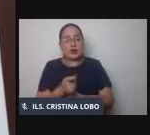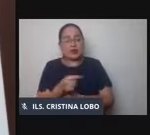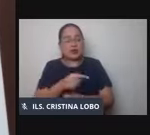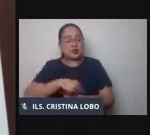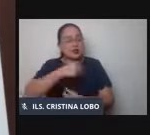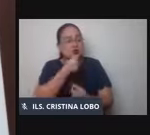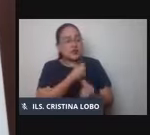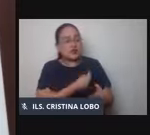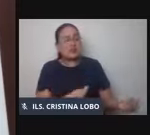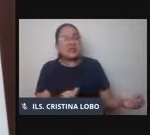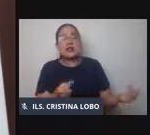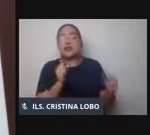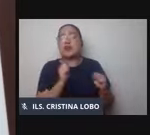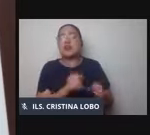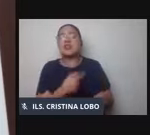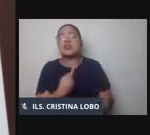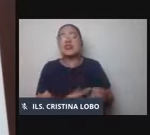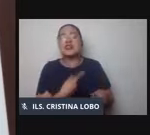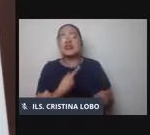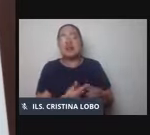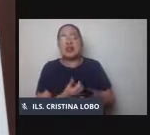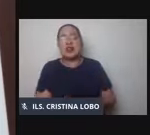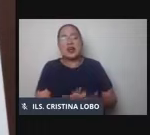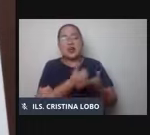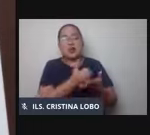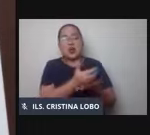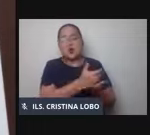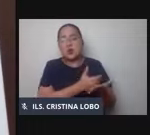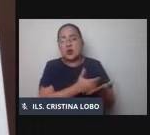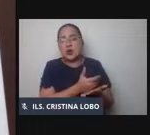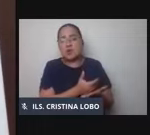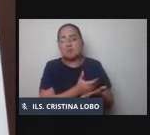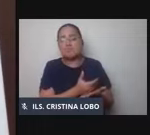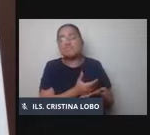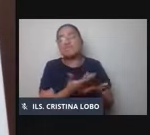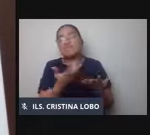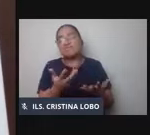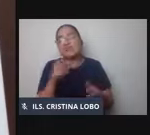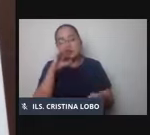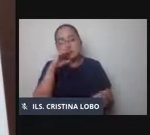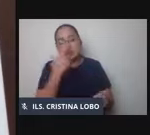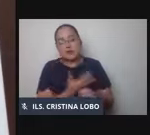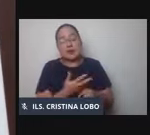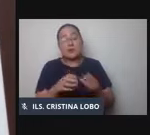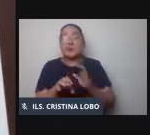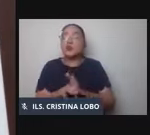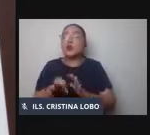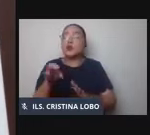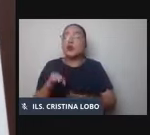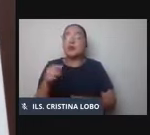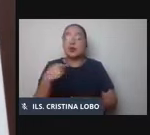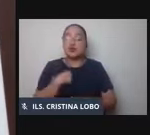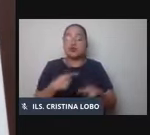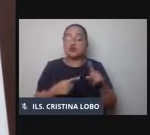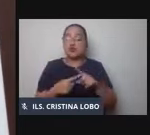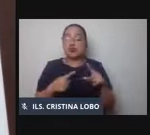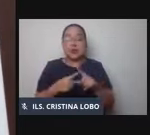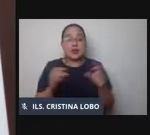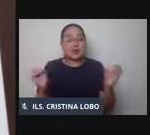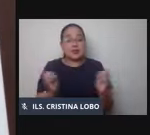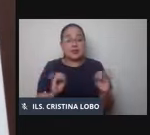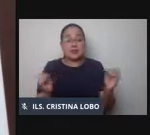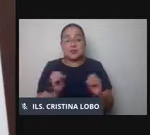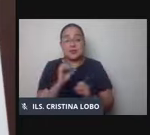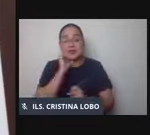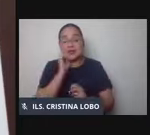niñez, es la responsabilidad. No hice la tarea, no cumplí con la tarea.